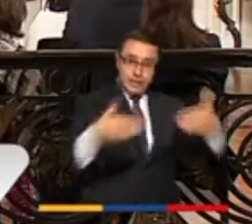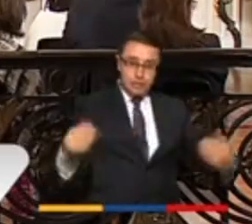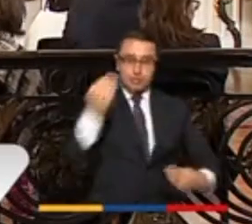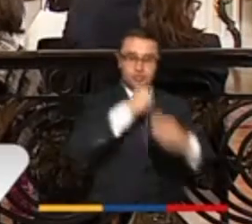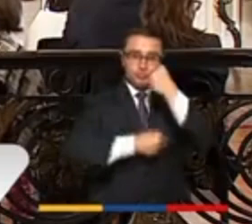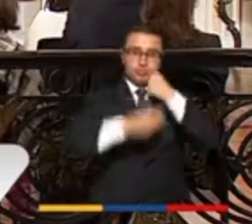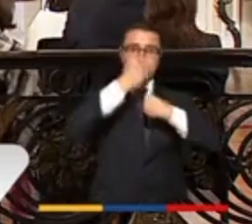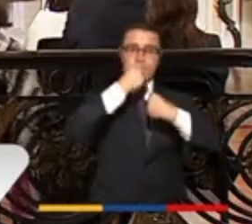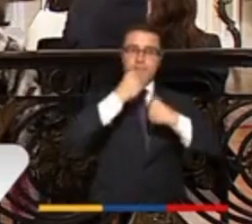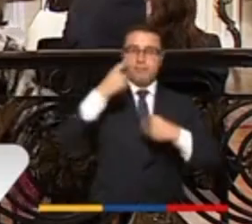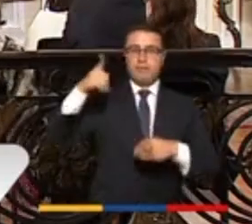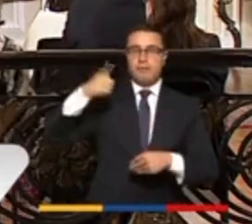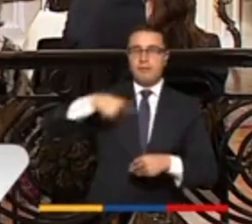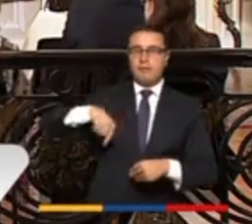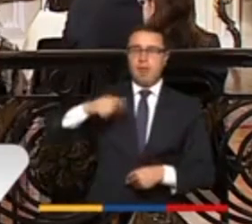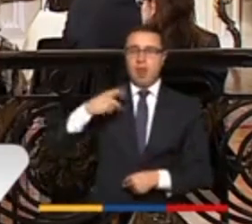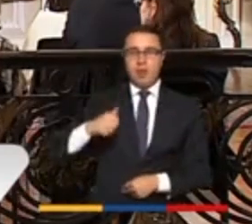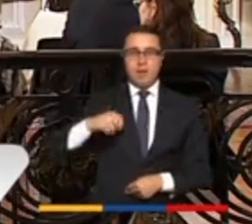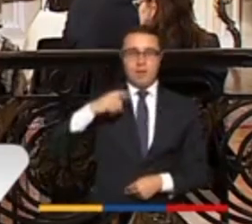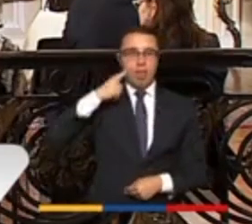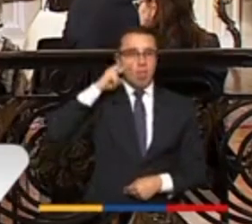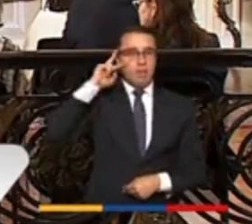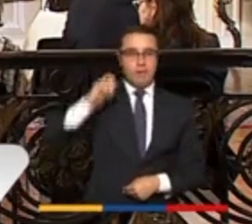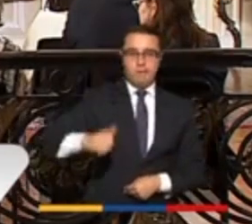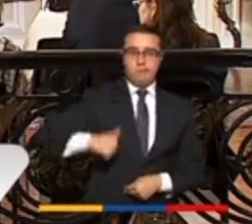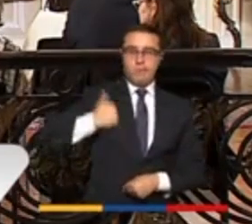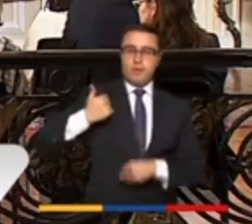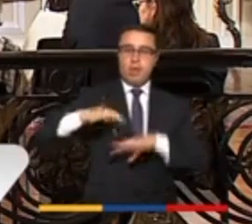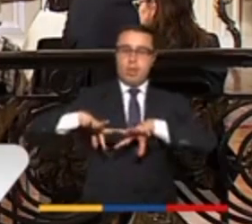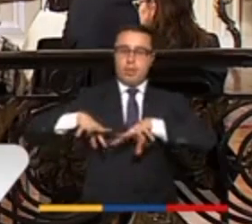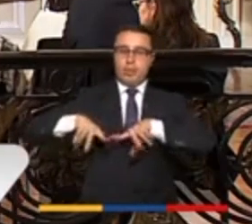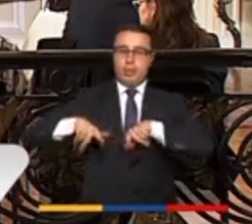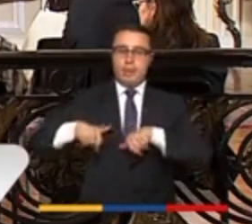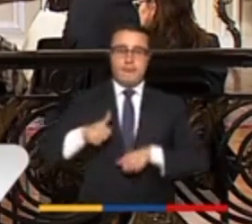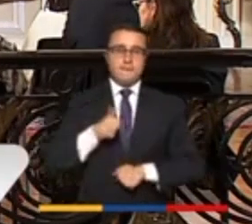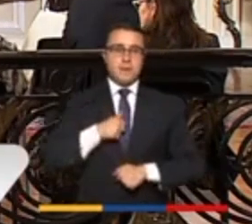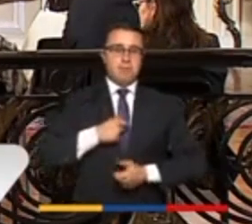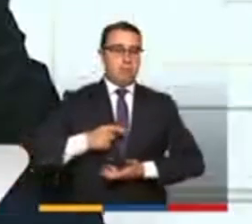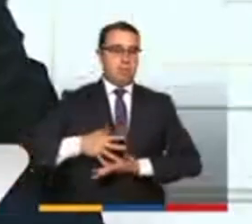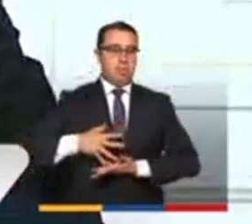una fuente de recursos para sus propias campañas y para su enriquecimiento personal.